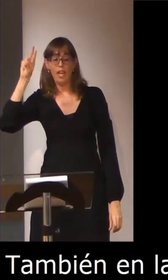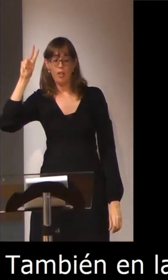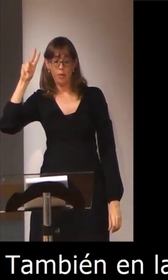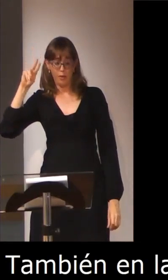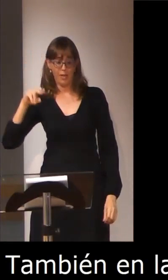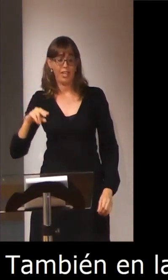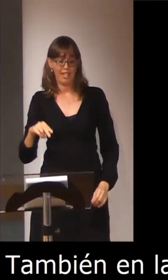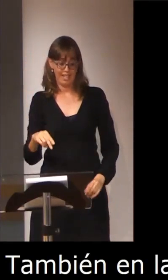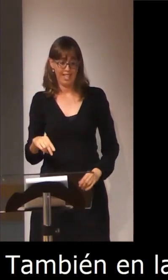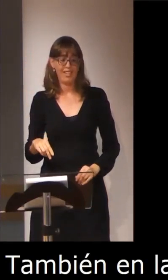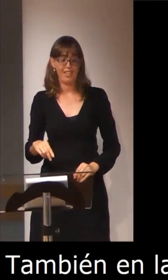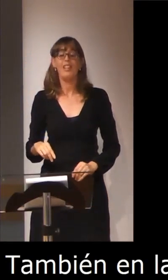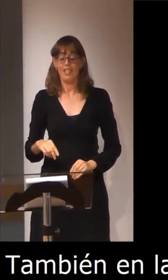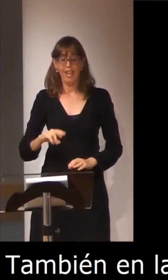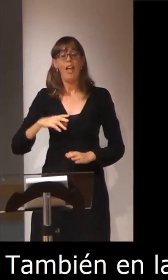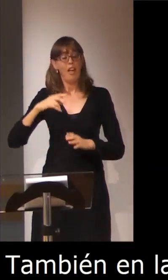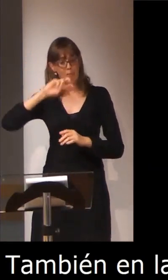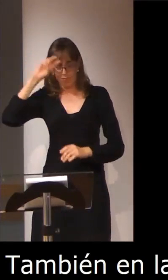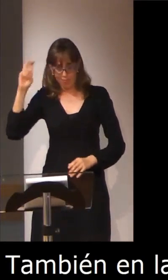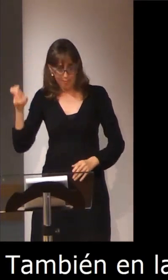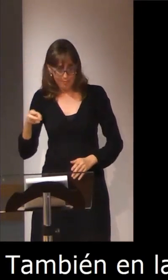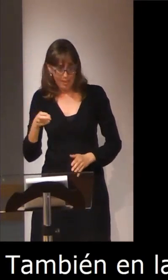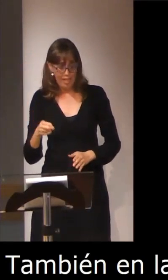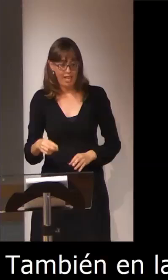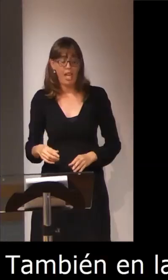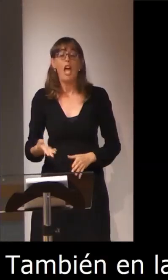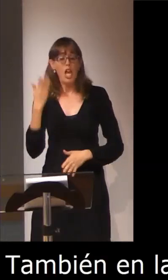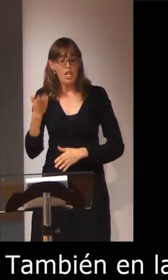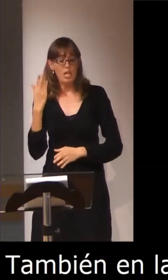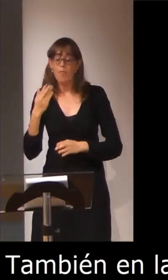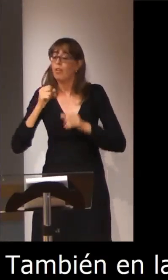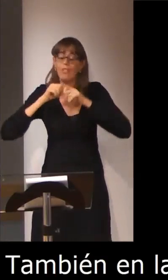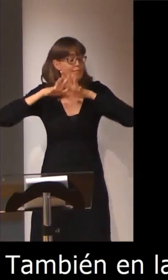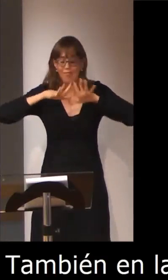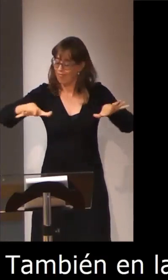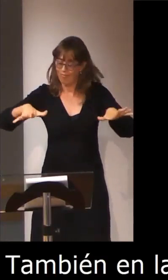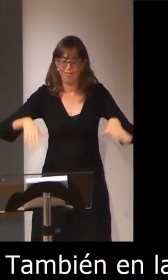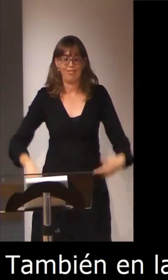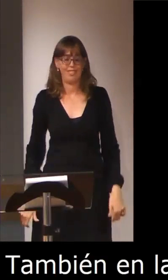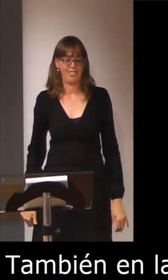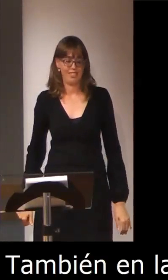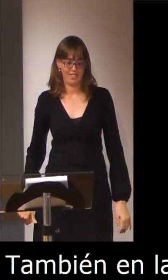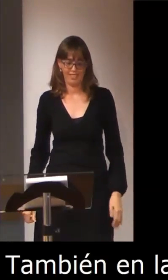en academia.edu, en este portal y en otros. Lo importante